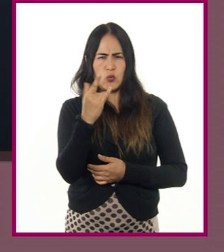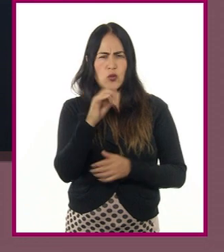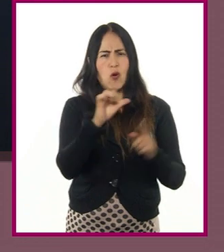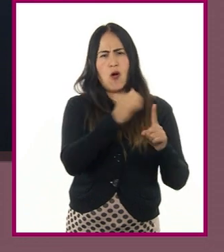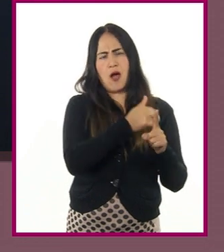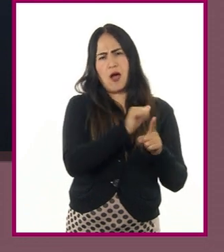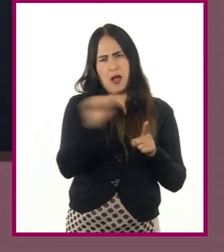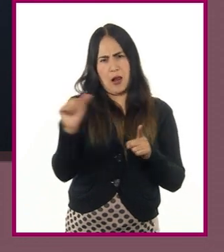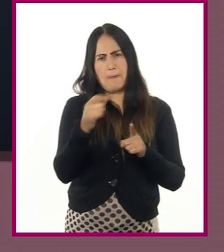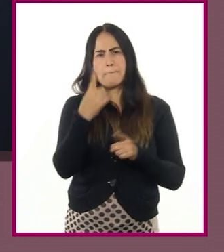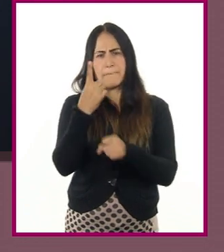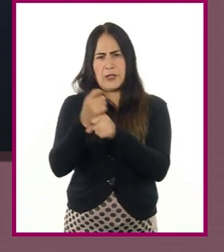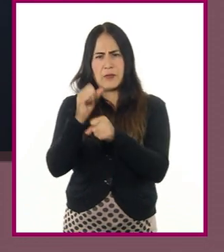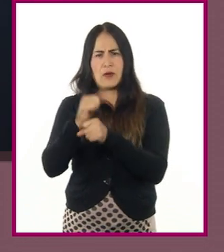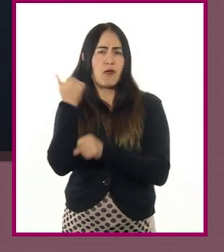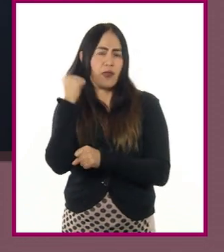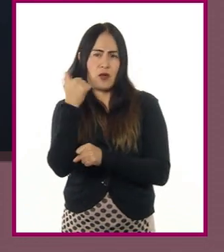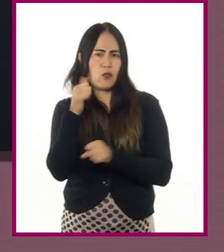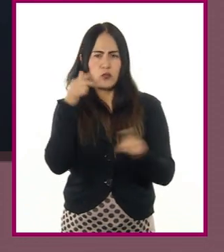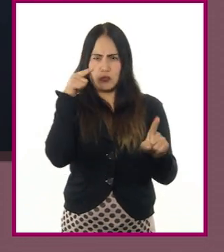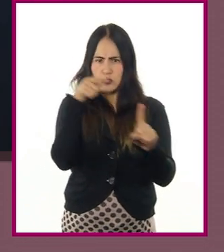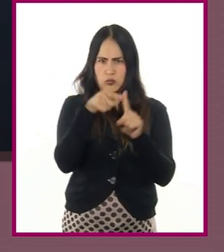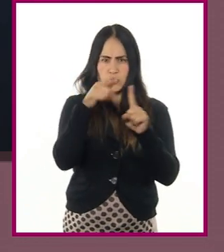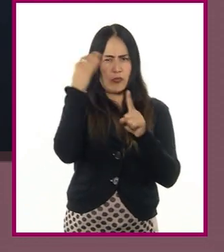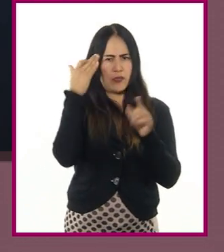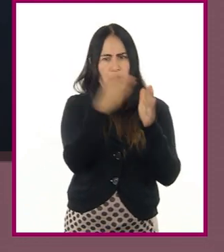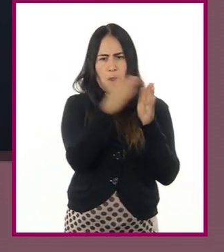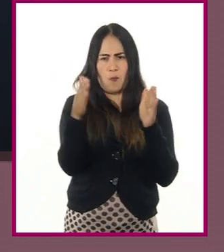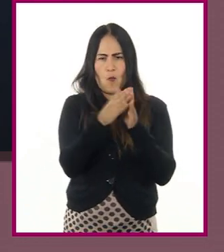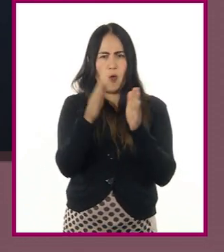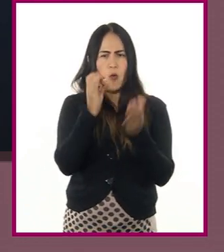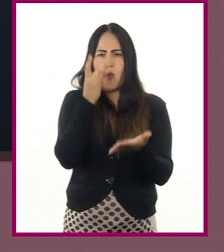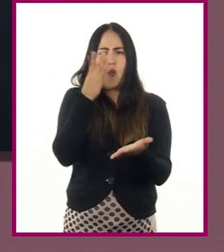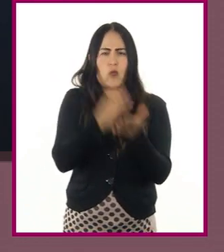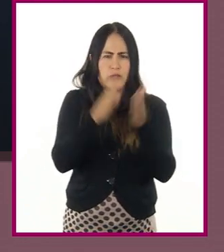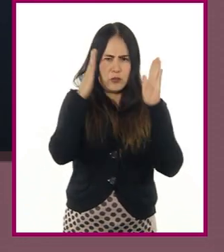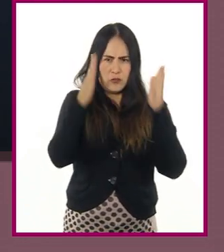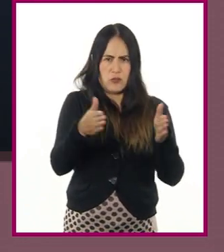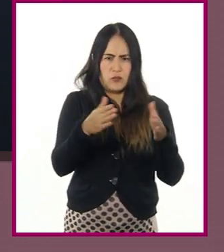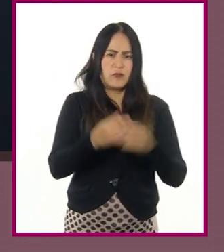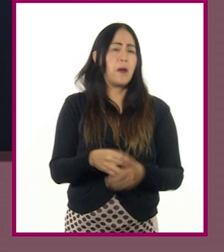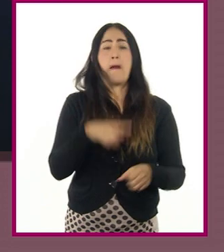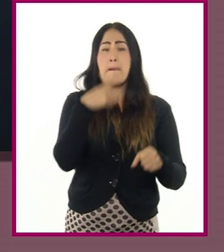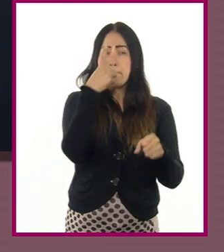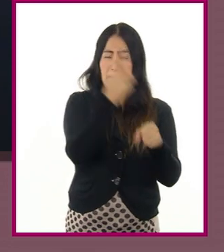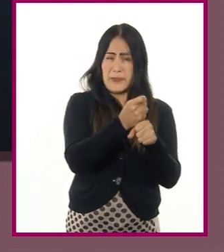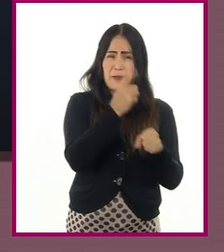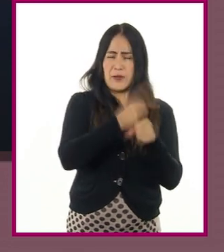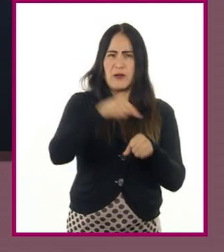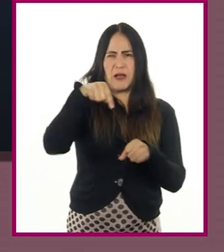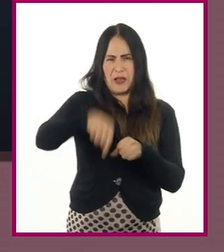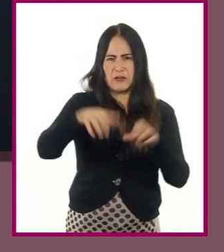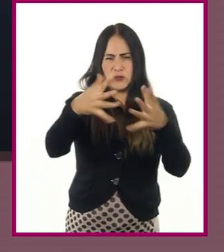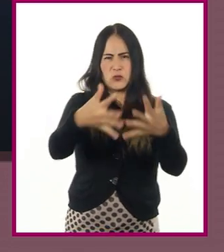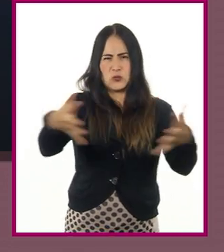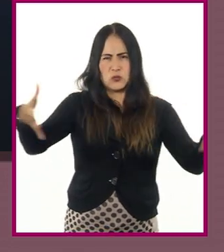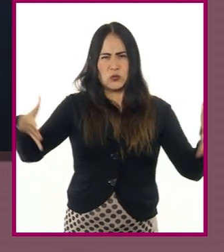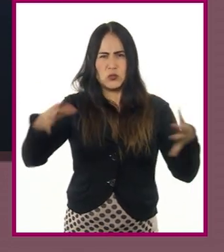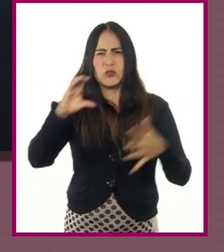agosto, ¿no? A eso me voy a referir. Es decir, de la primera batalla campal que hay en la Ciudadela,